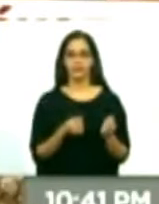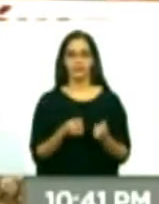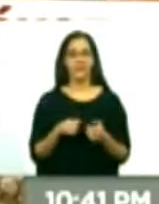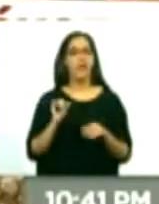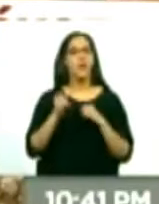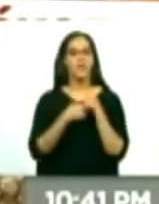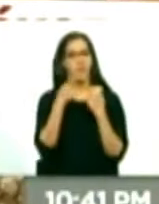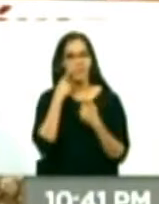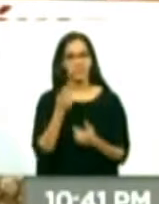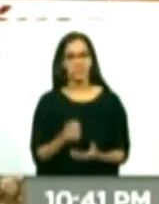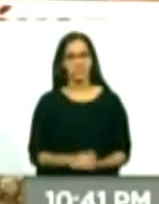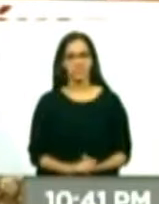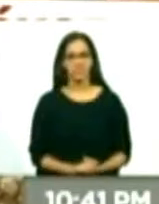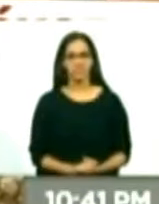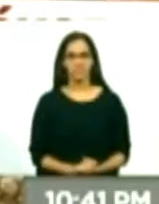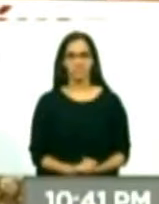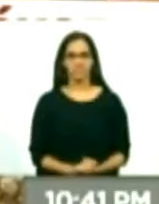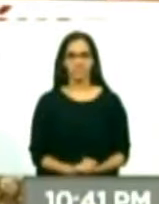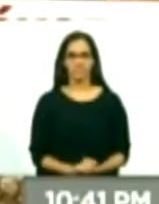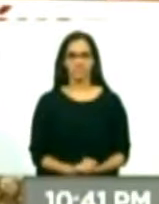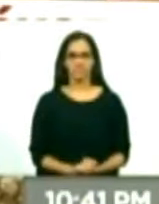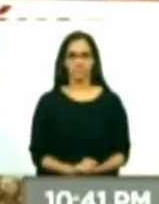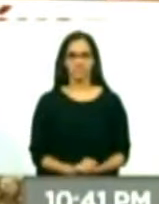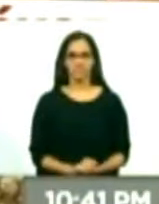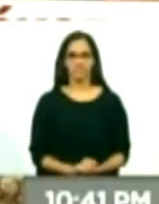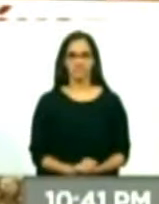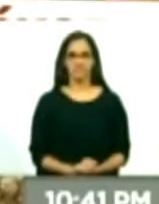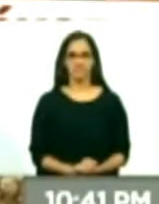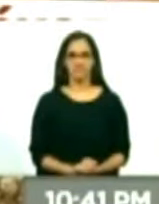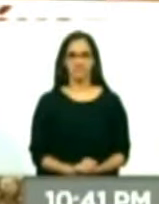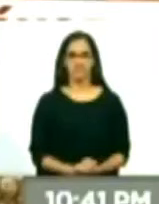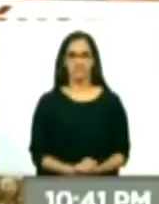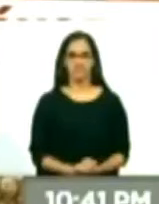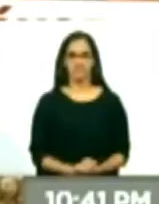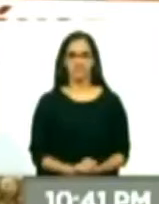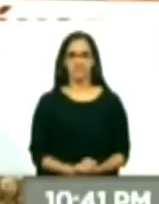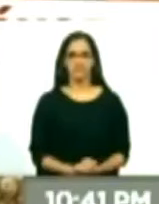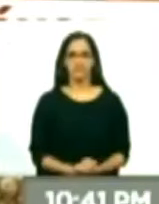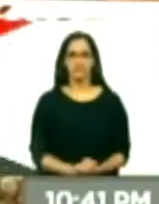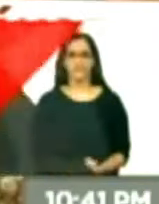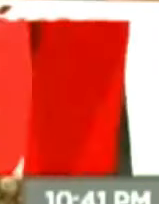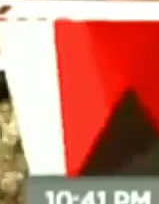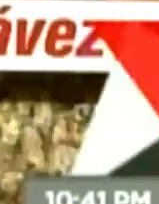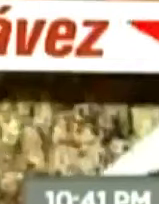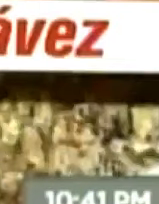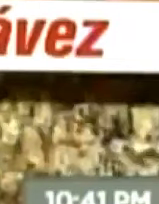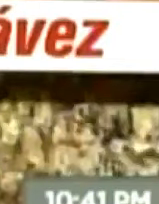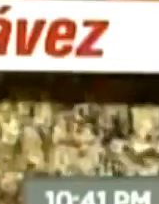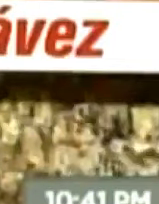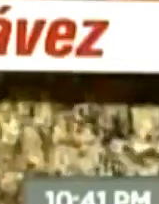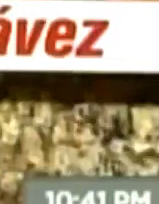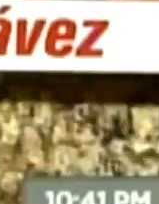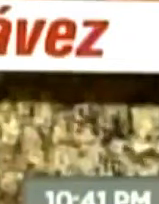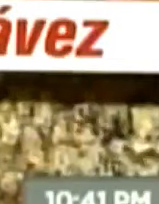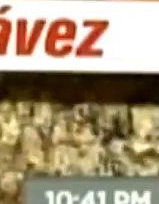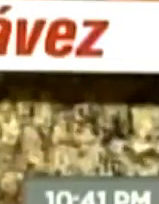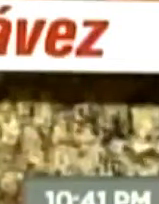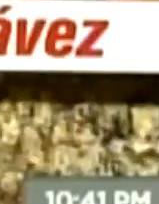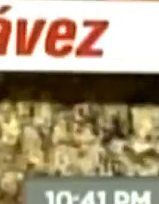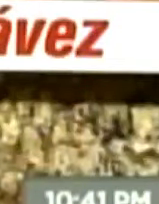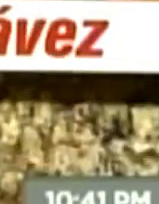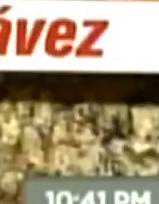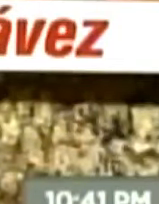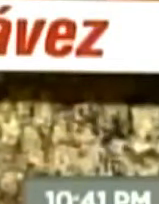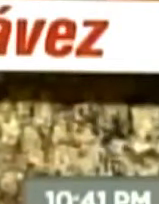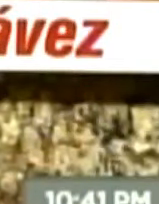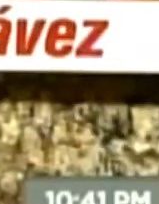ver, pues. Me paso por idiota, sigue volando como gaviota. No te guardo